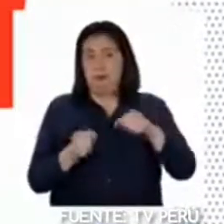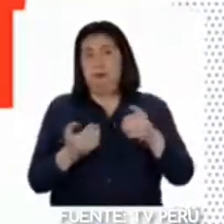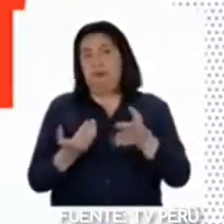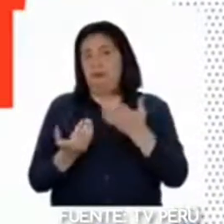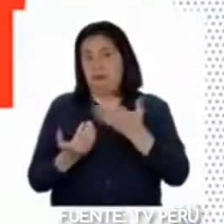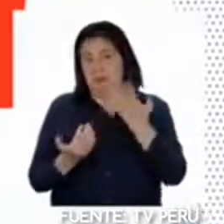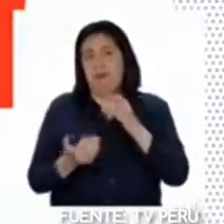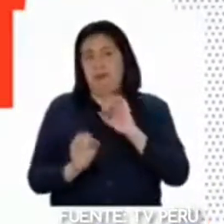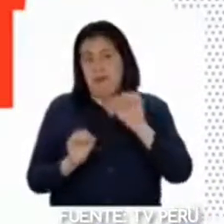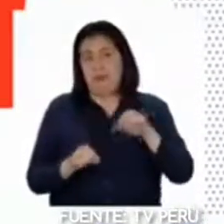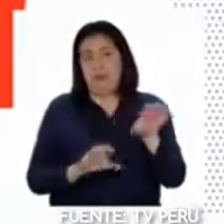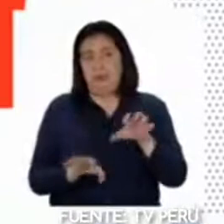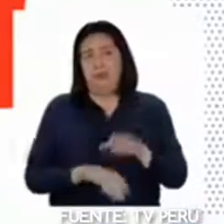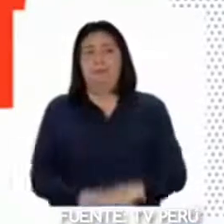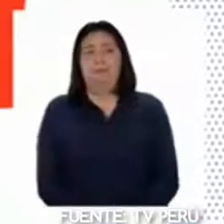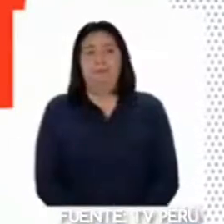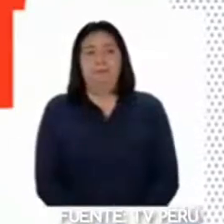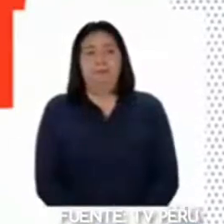muy rápidamente.